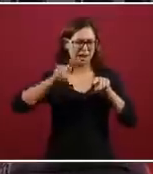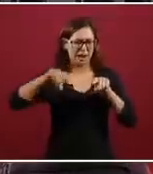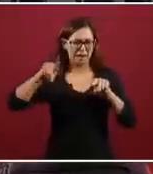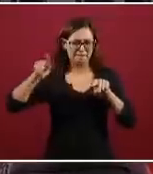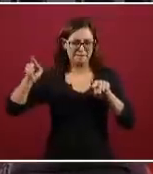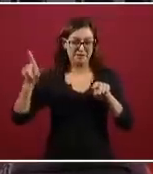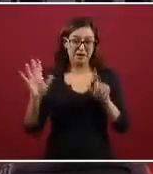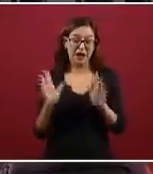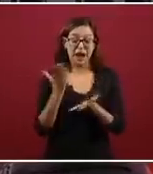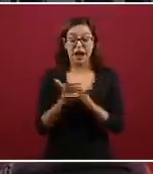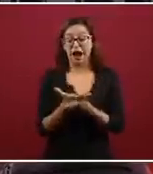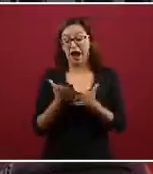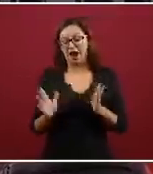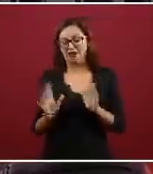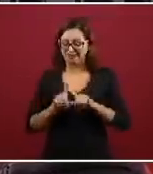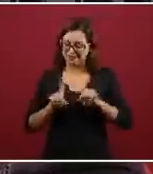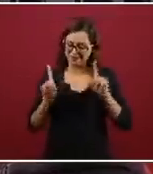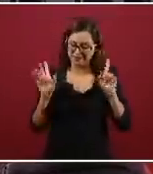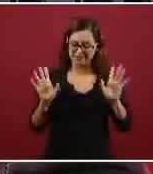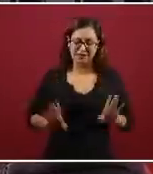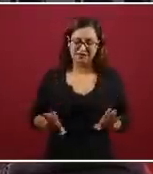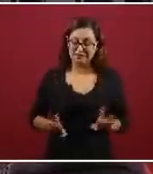Nada más que ahora ya son otros tiempos.